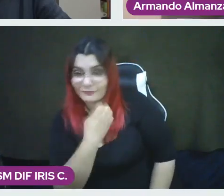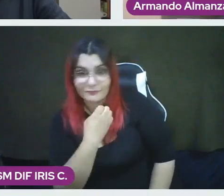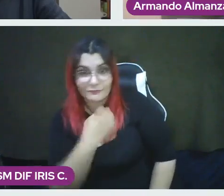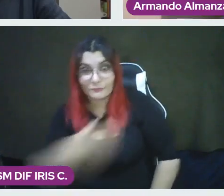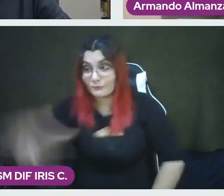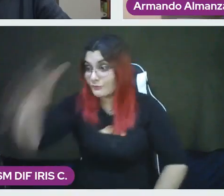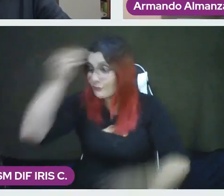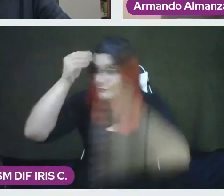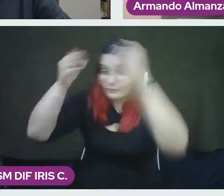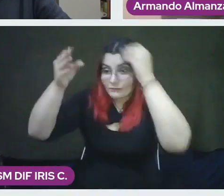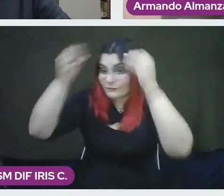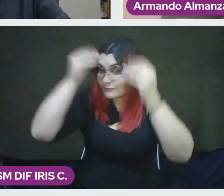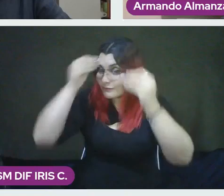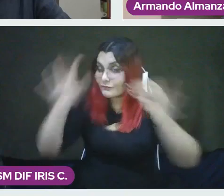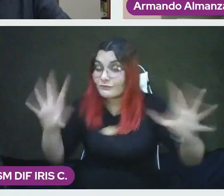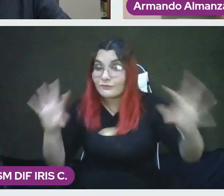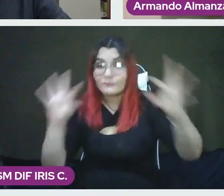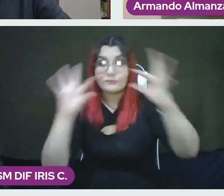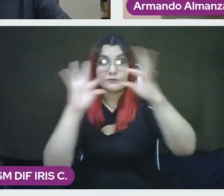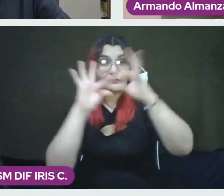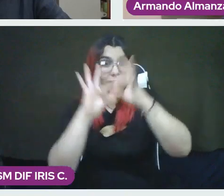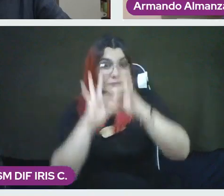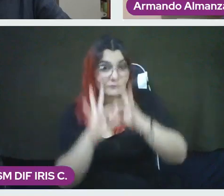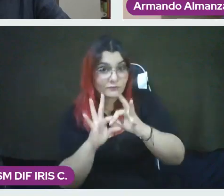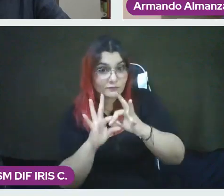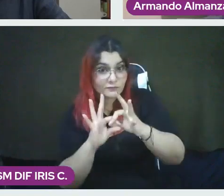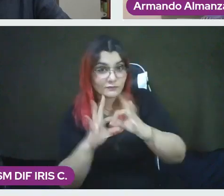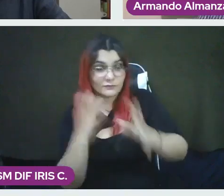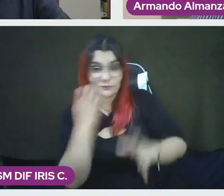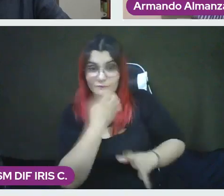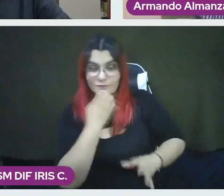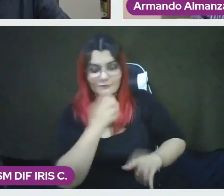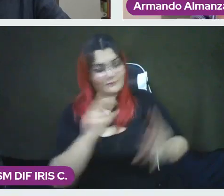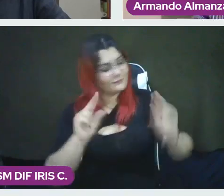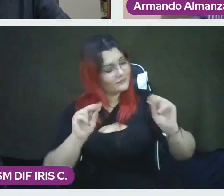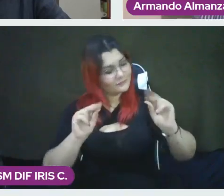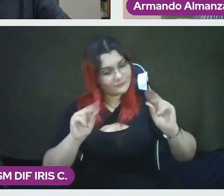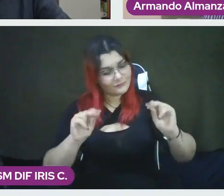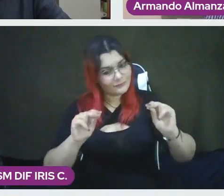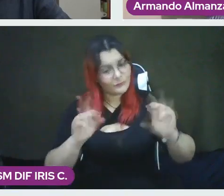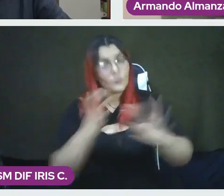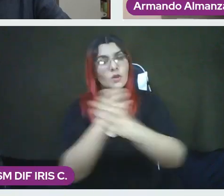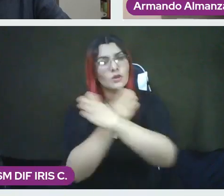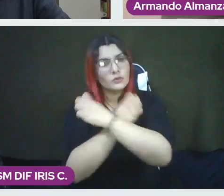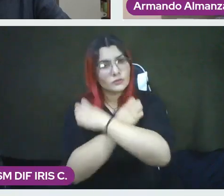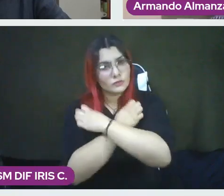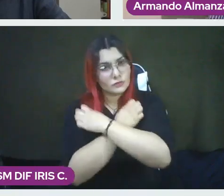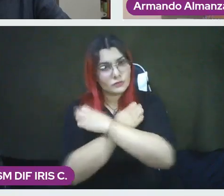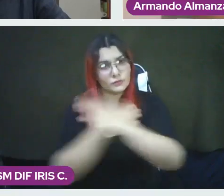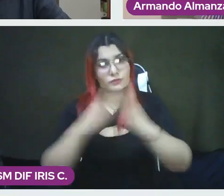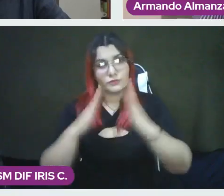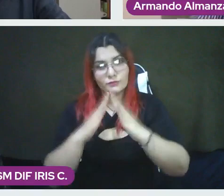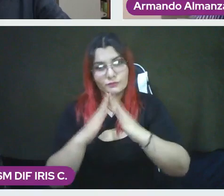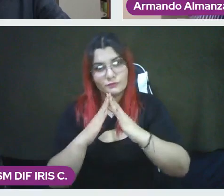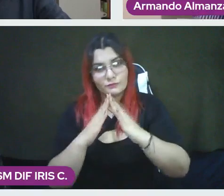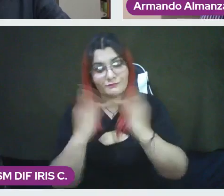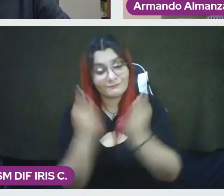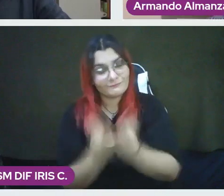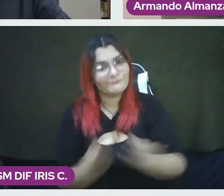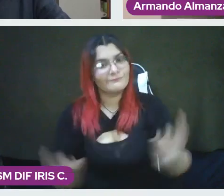escuela. Es algo con lo cual el niño,